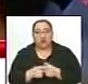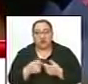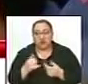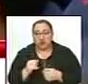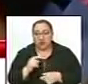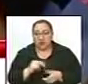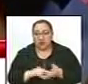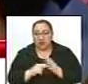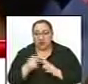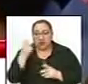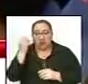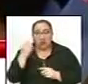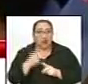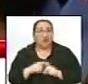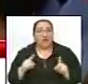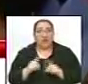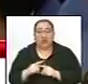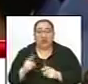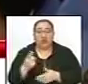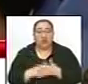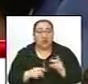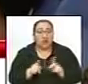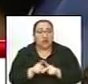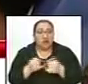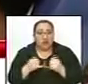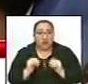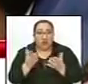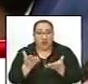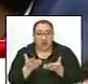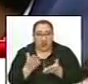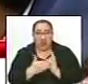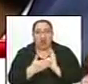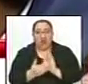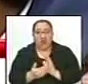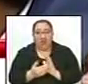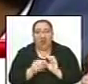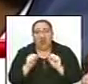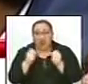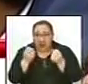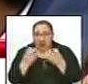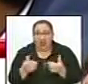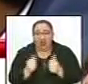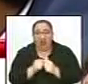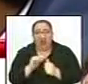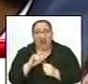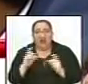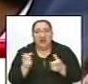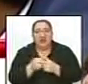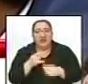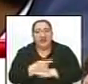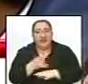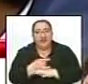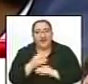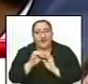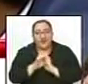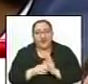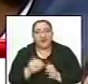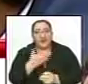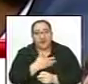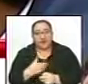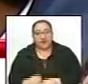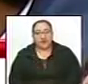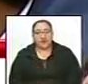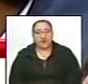habido posiciones distintas, que además del informe que presente, por supuesto, la subcomisión de acusaciones constitucionales, el